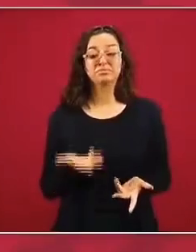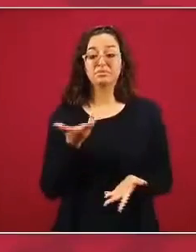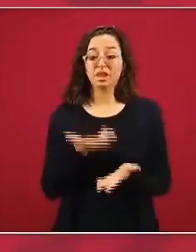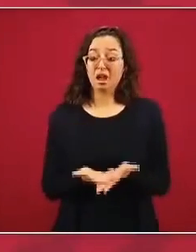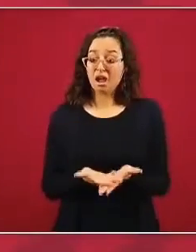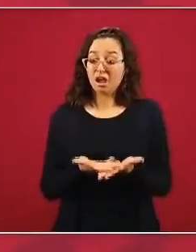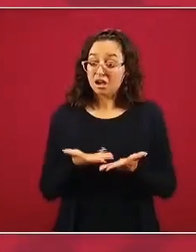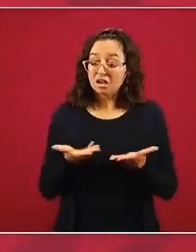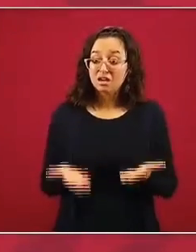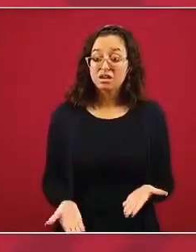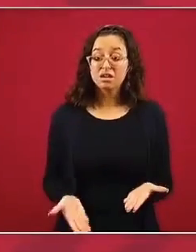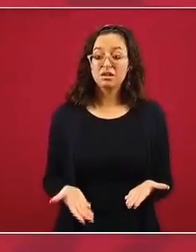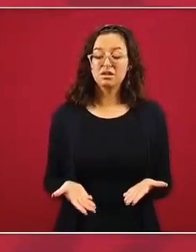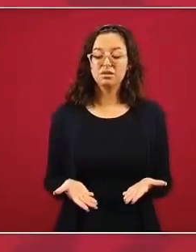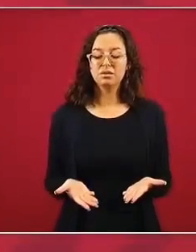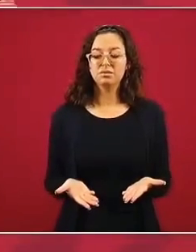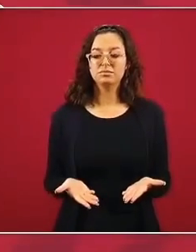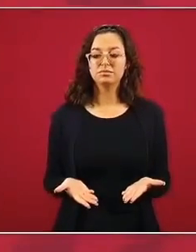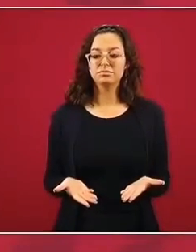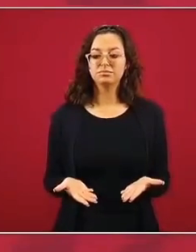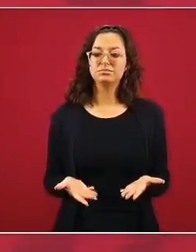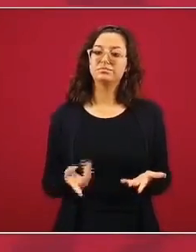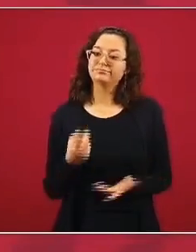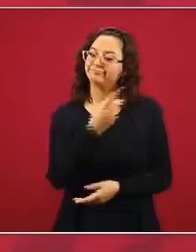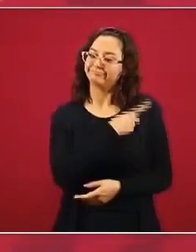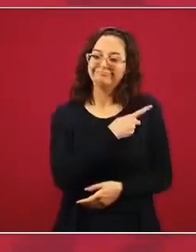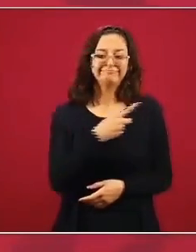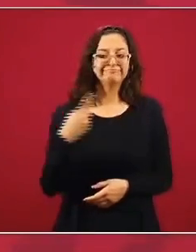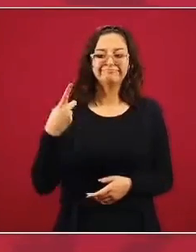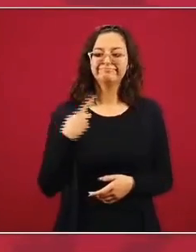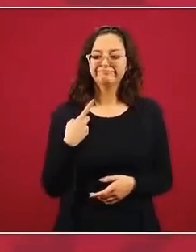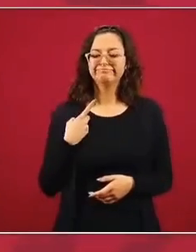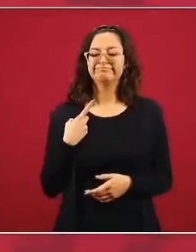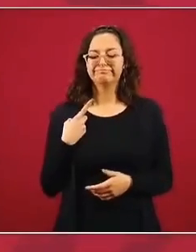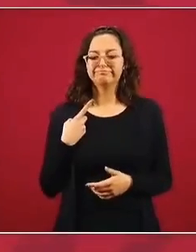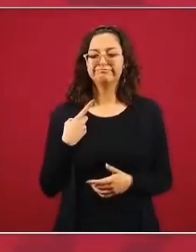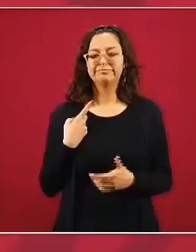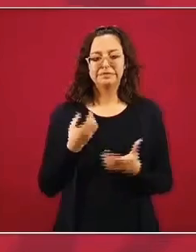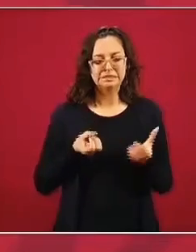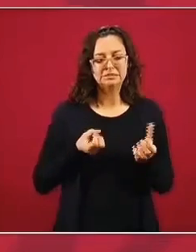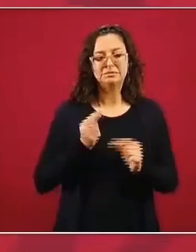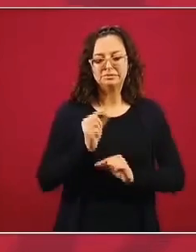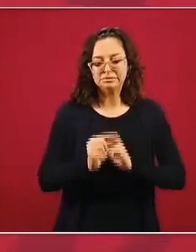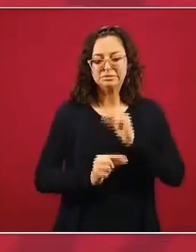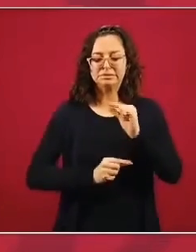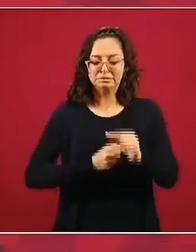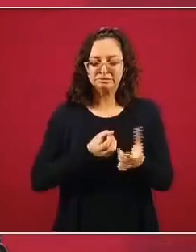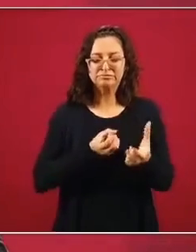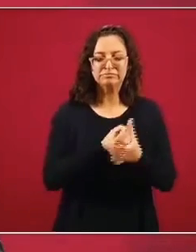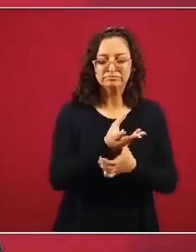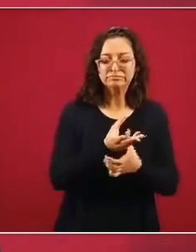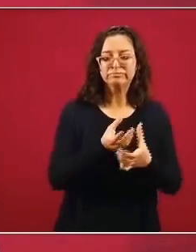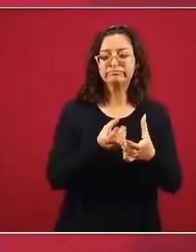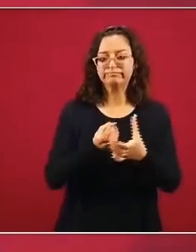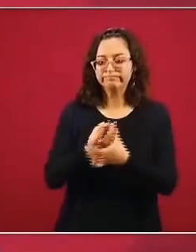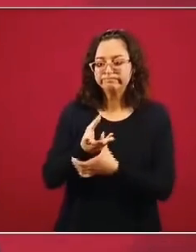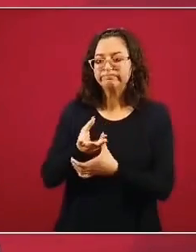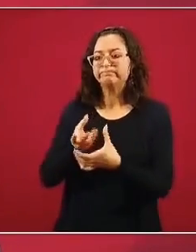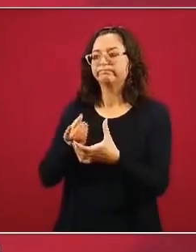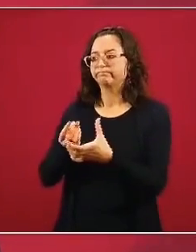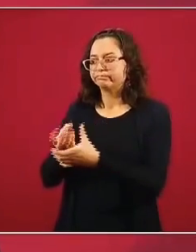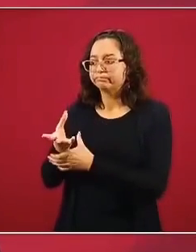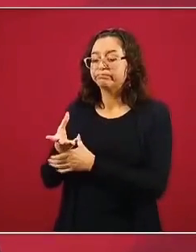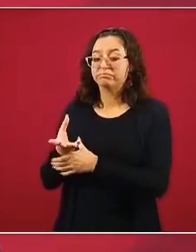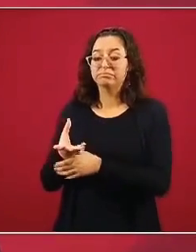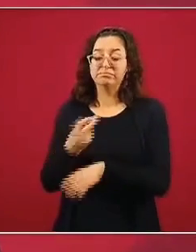ahora ya tenemos que ir saliendo a la calle